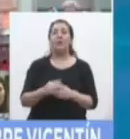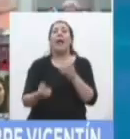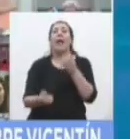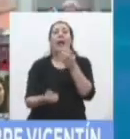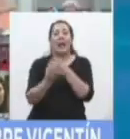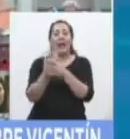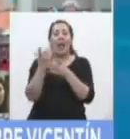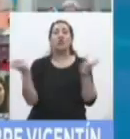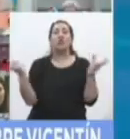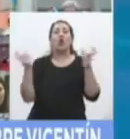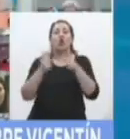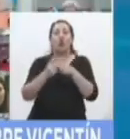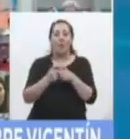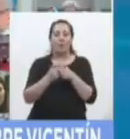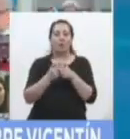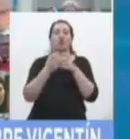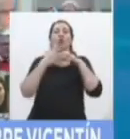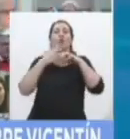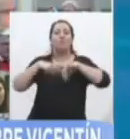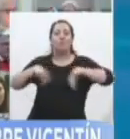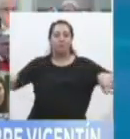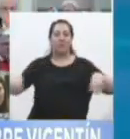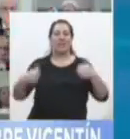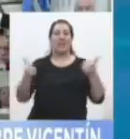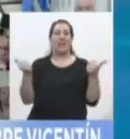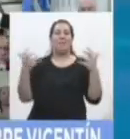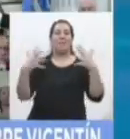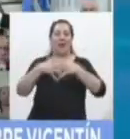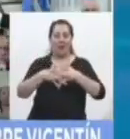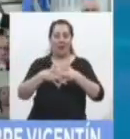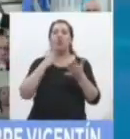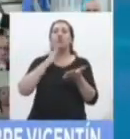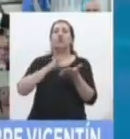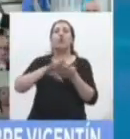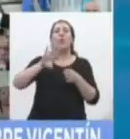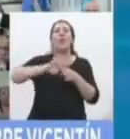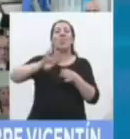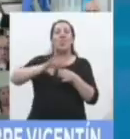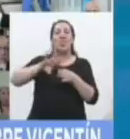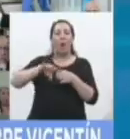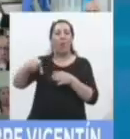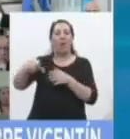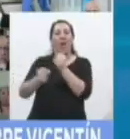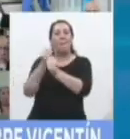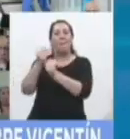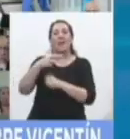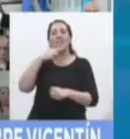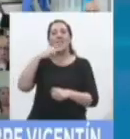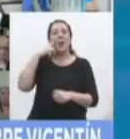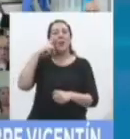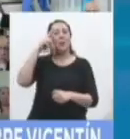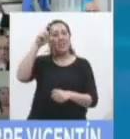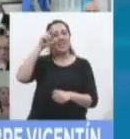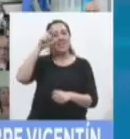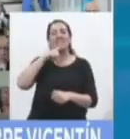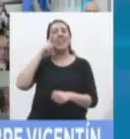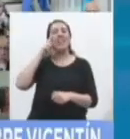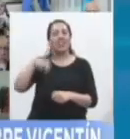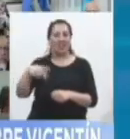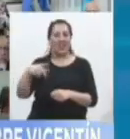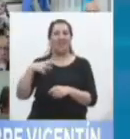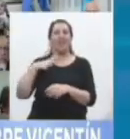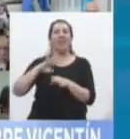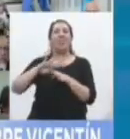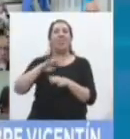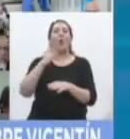que tuvo que ver con la aprobación de un proyecto de ley que no reunió la mayoría necesaria para